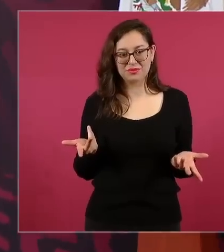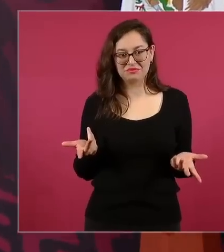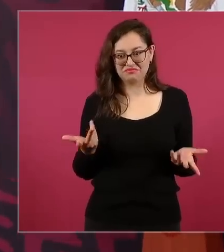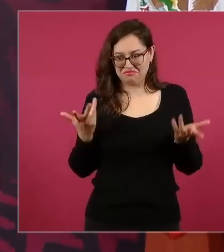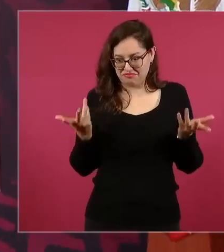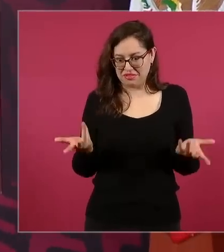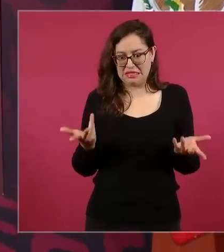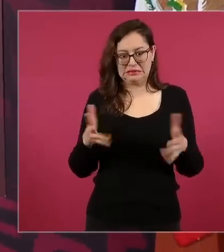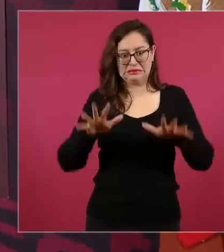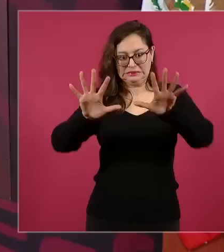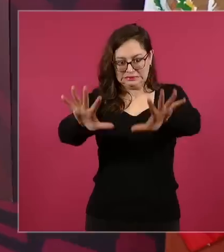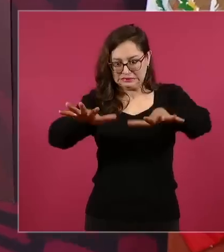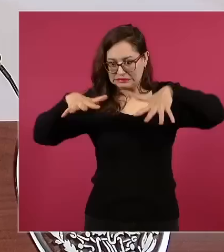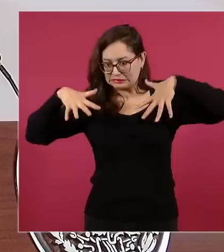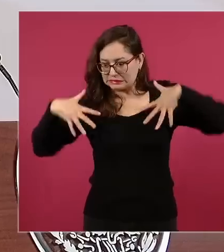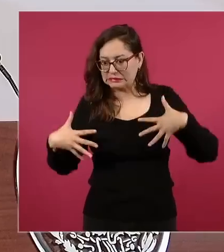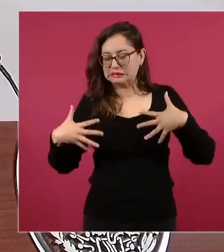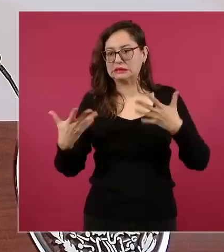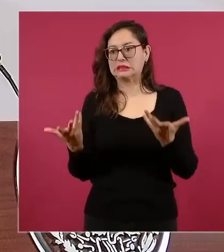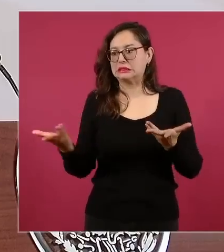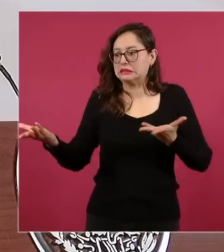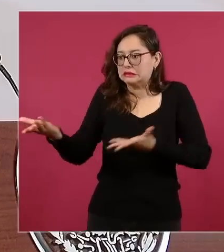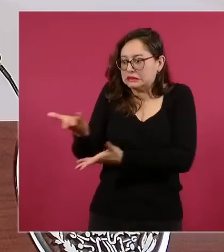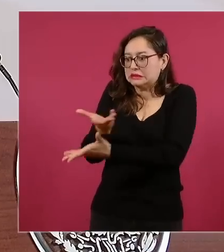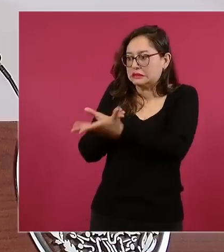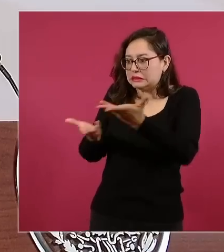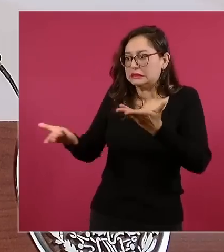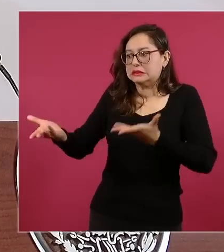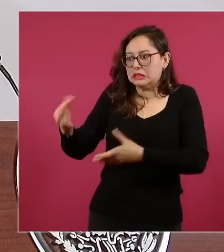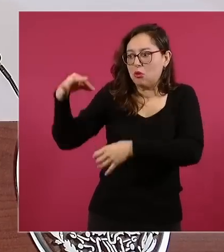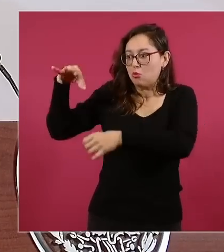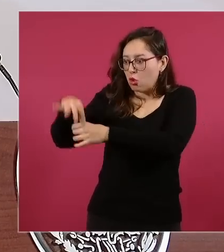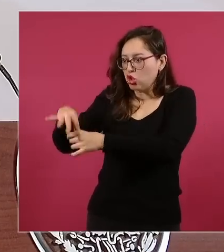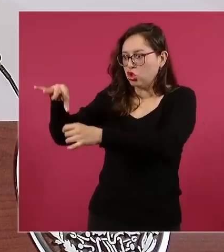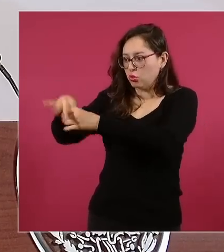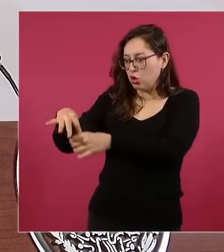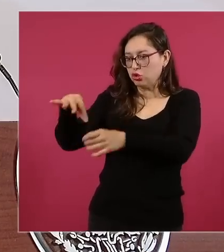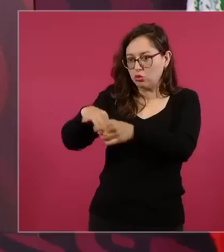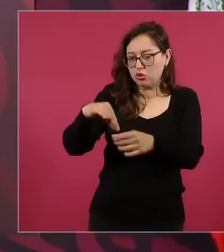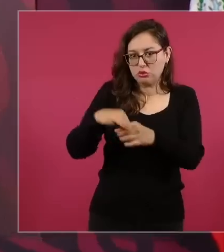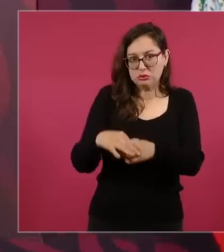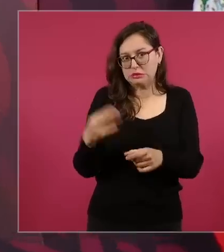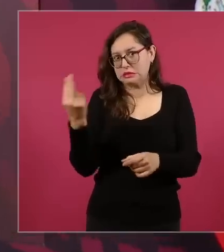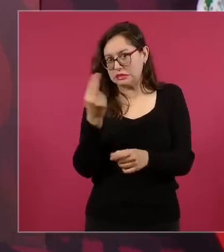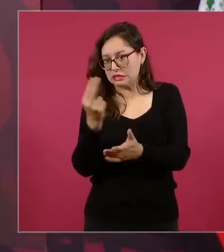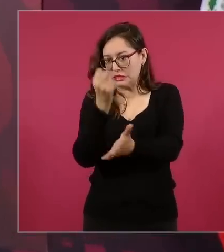está buscando tener los votos para aprobar